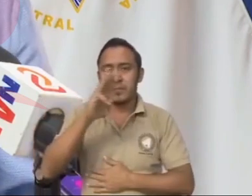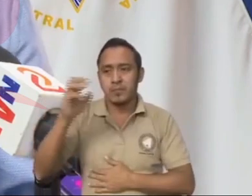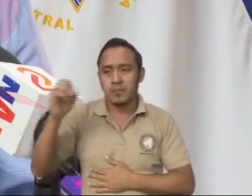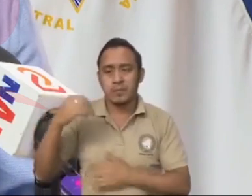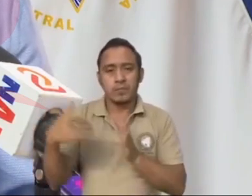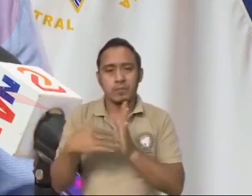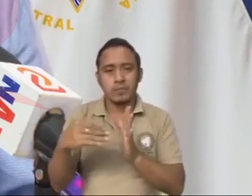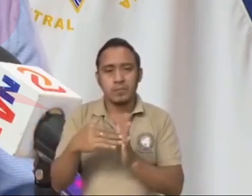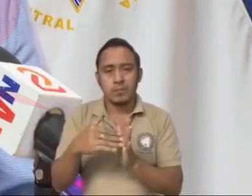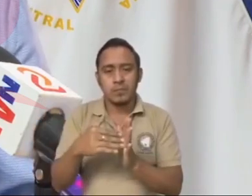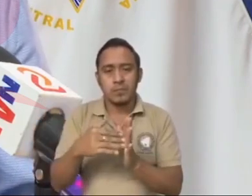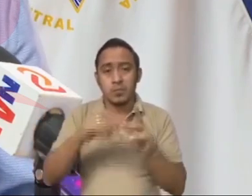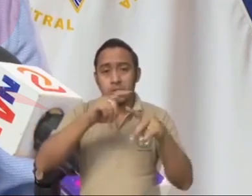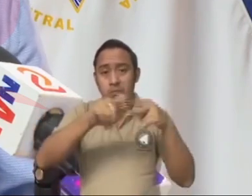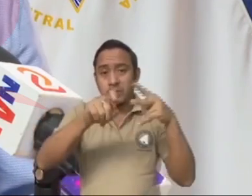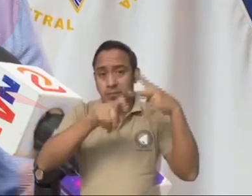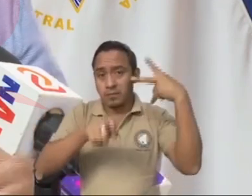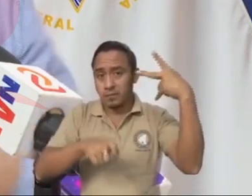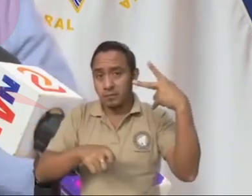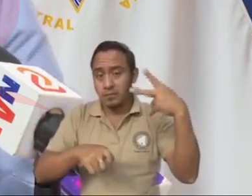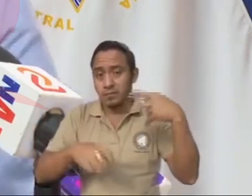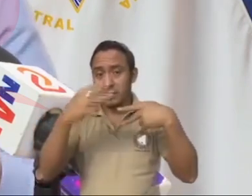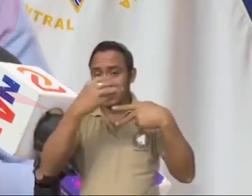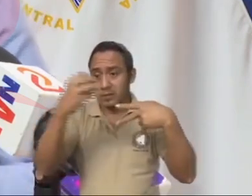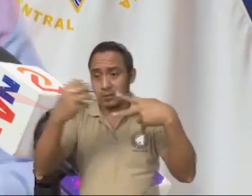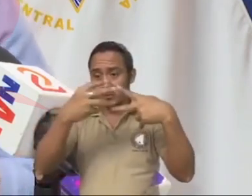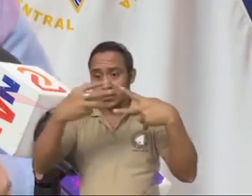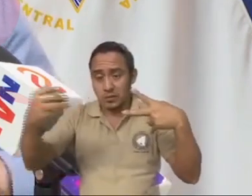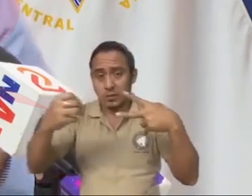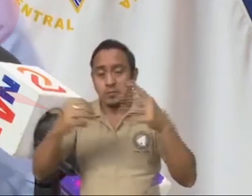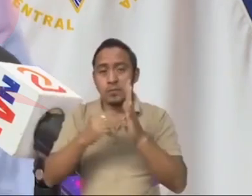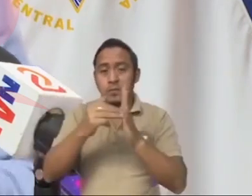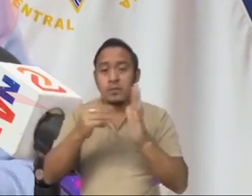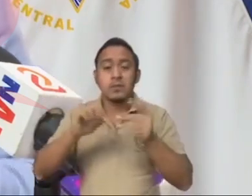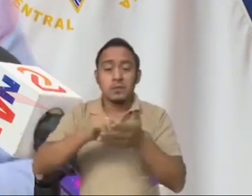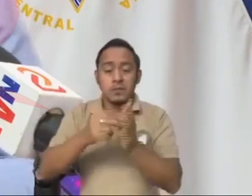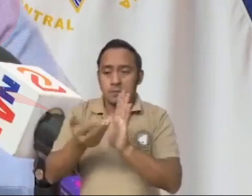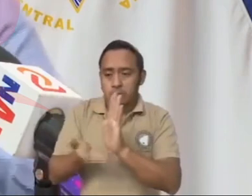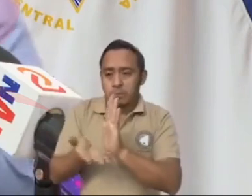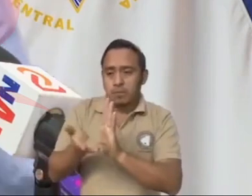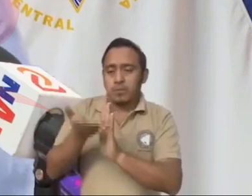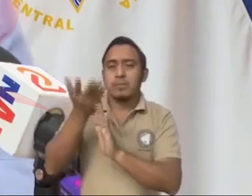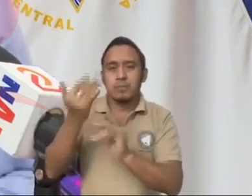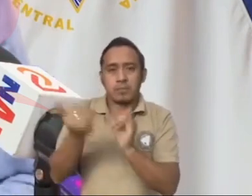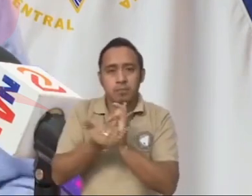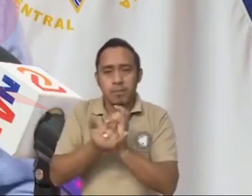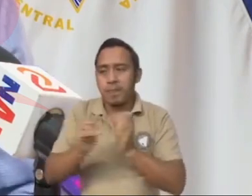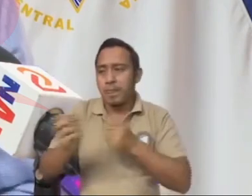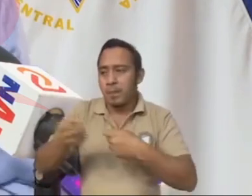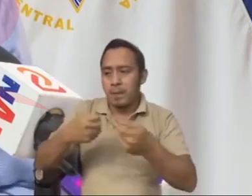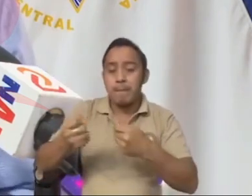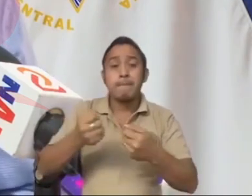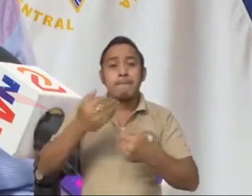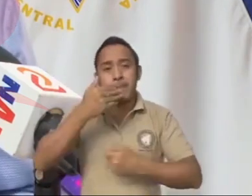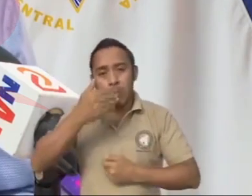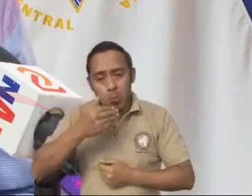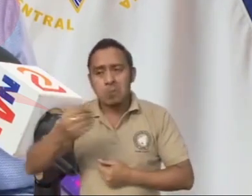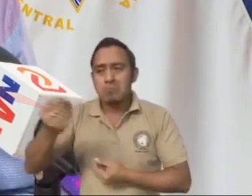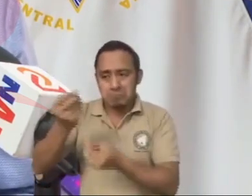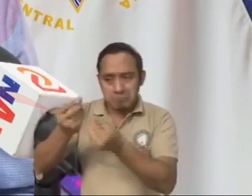millones por mes. Esa es una buena señal de que se está aumentando en volumen, pero también estamos teniendo buenos